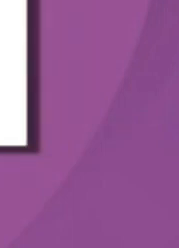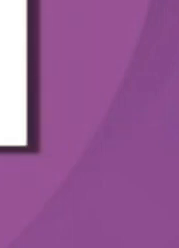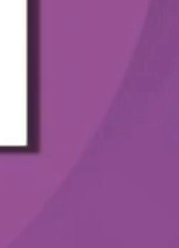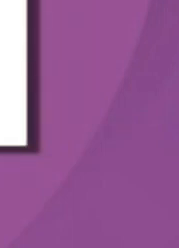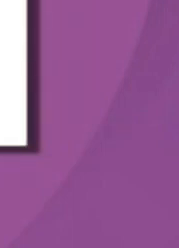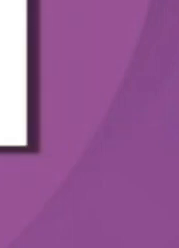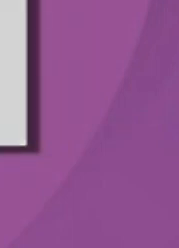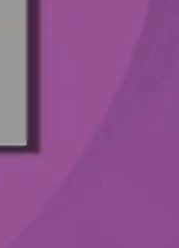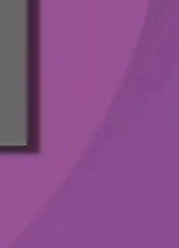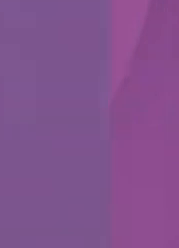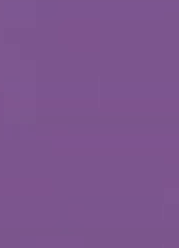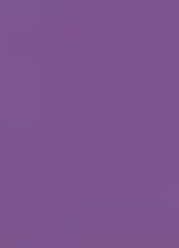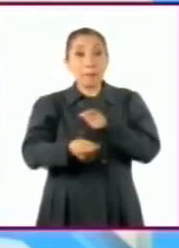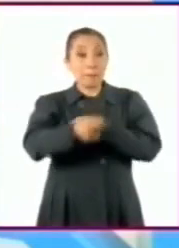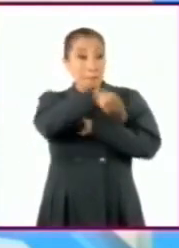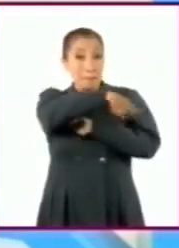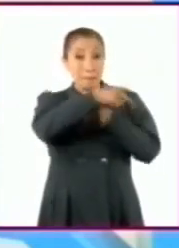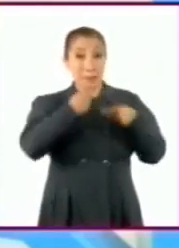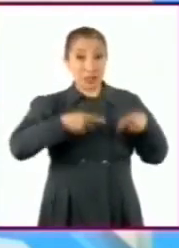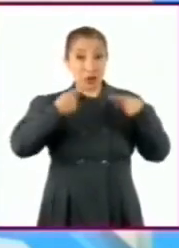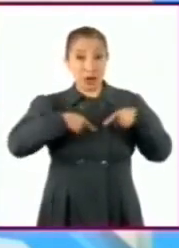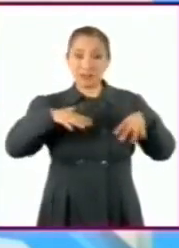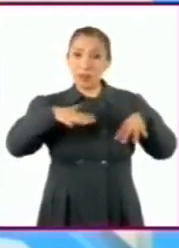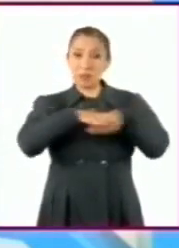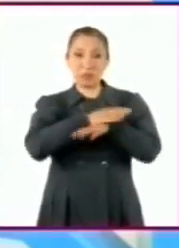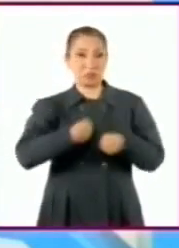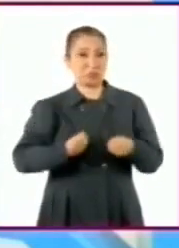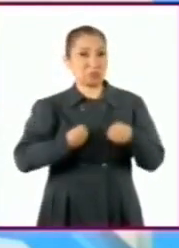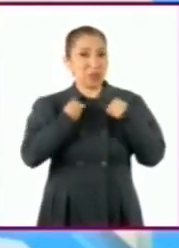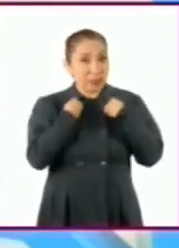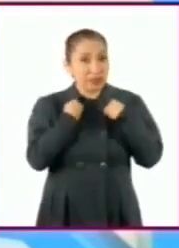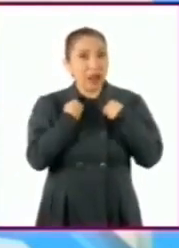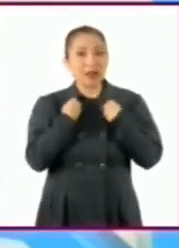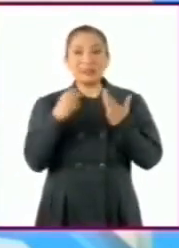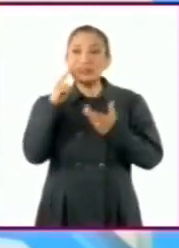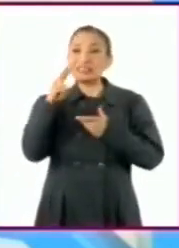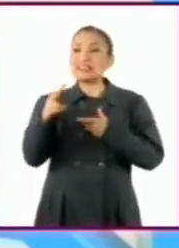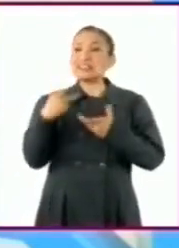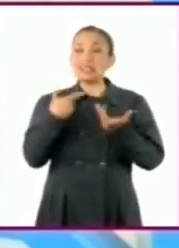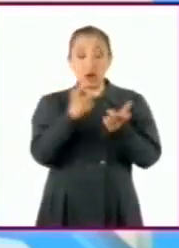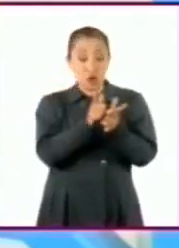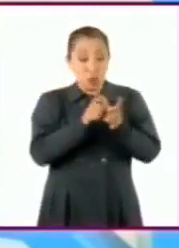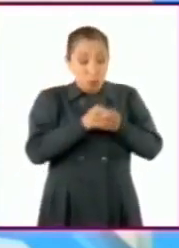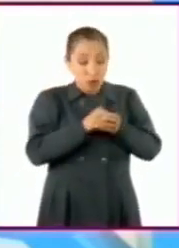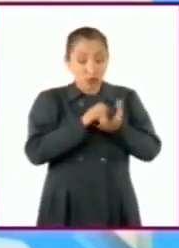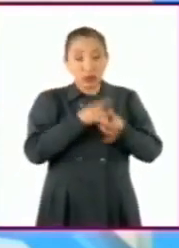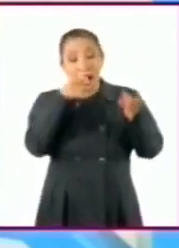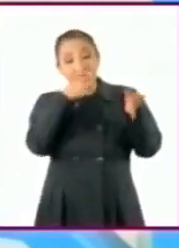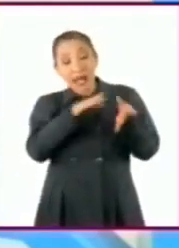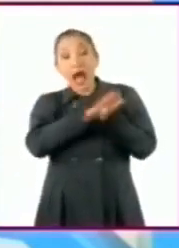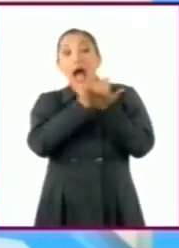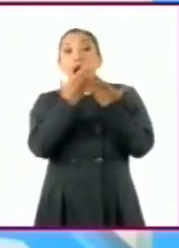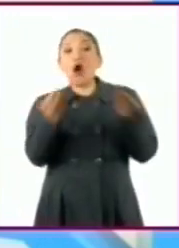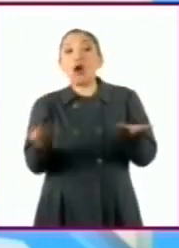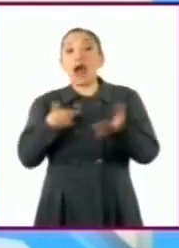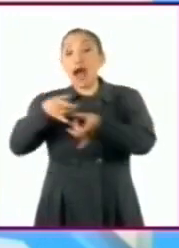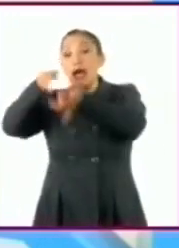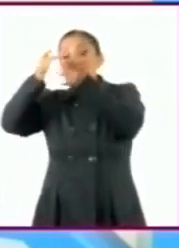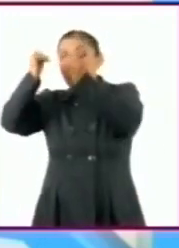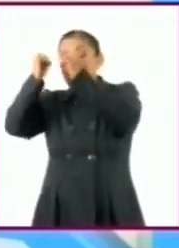son importantes, la realidad es que contamos con pocas fuentes que nos permitan reconstruir el pasado de los primeros pobladores